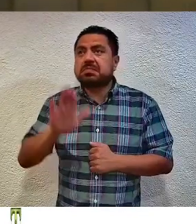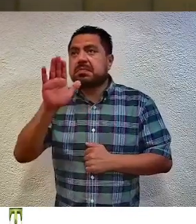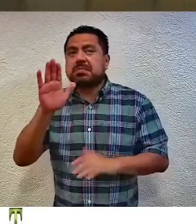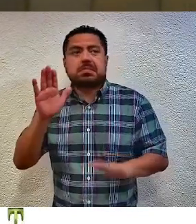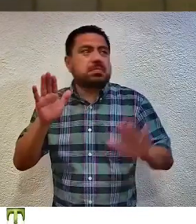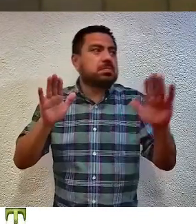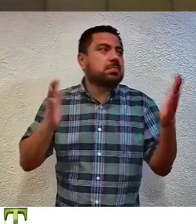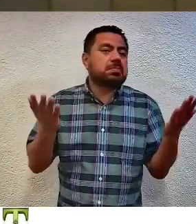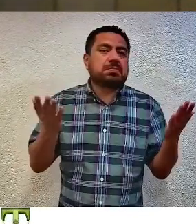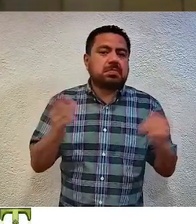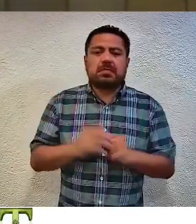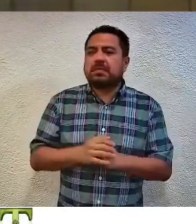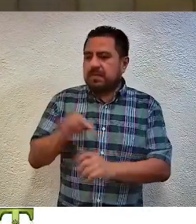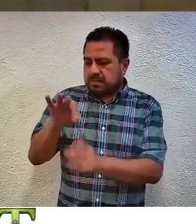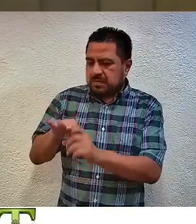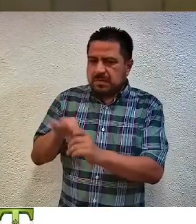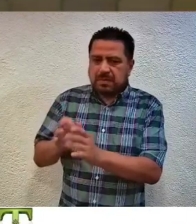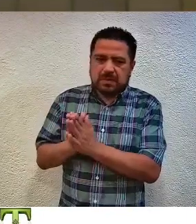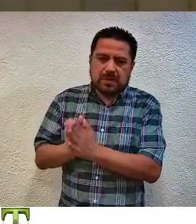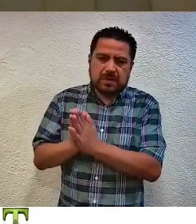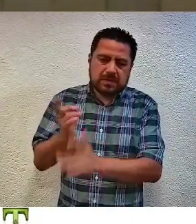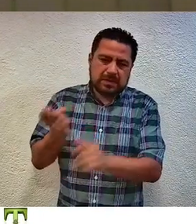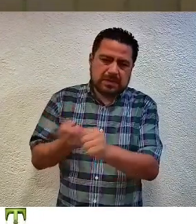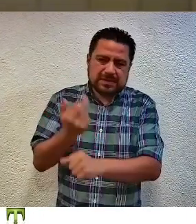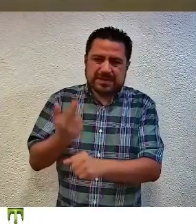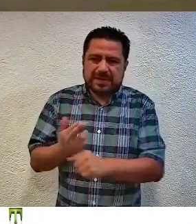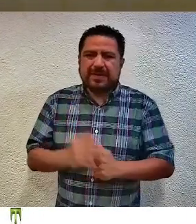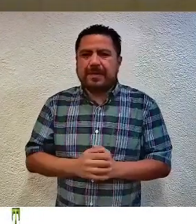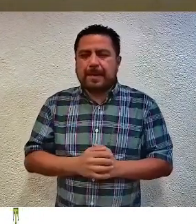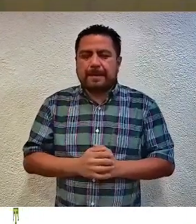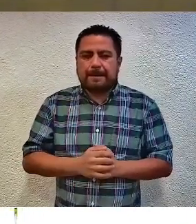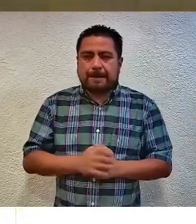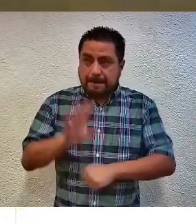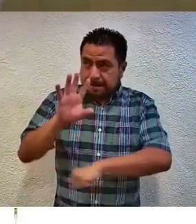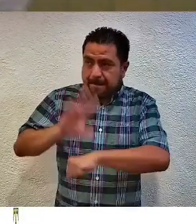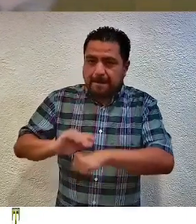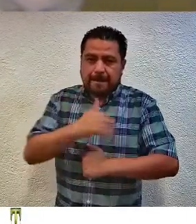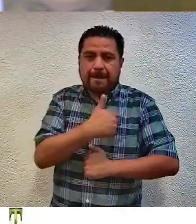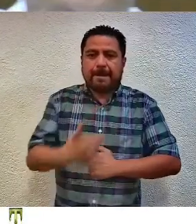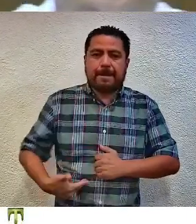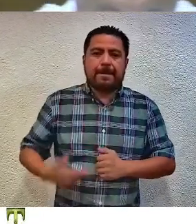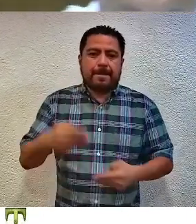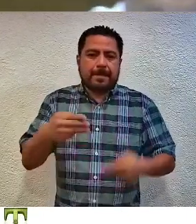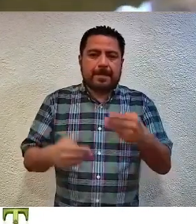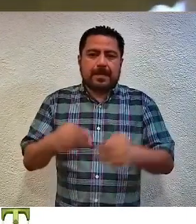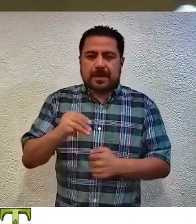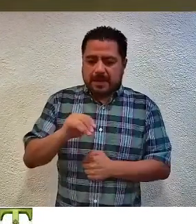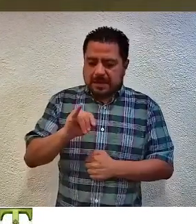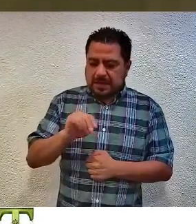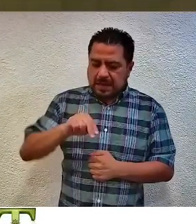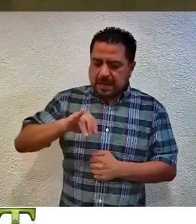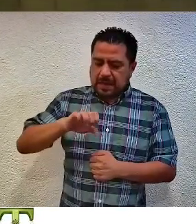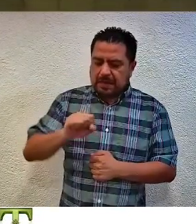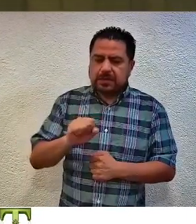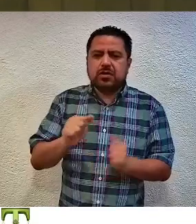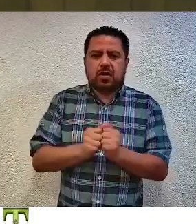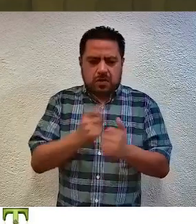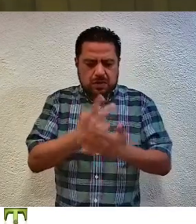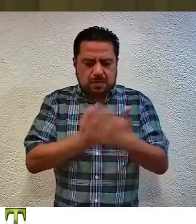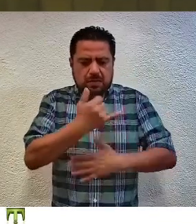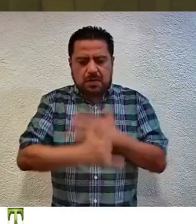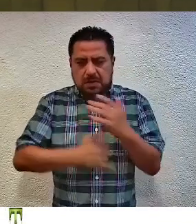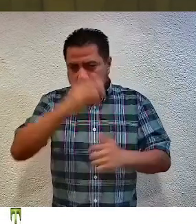al respecto, tomen la votación, secretario, por favor. Con su autorización, magistrada presidenta, magistrado, José Inés Betancur Salgado. Con el proyecto.